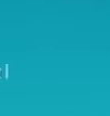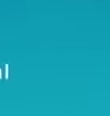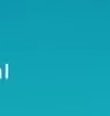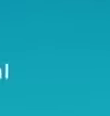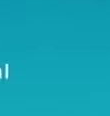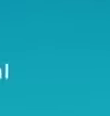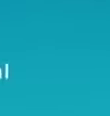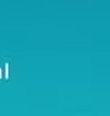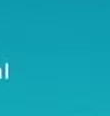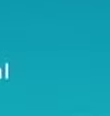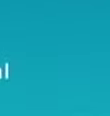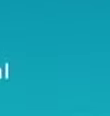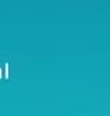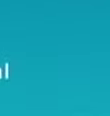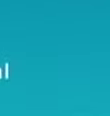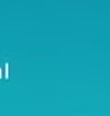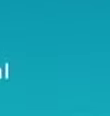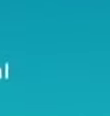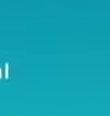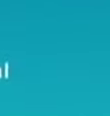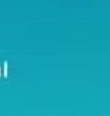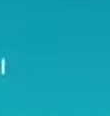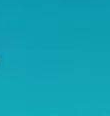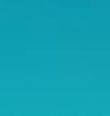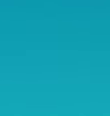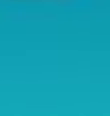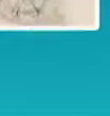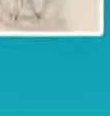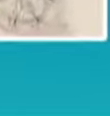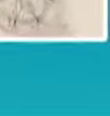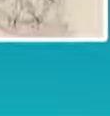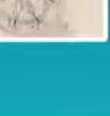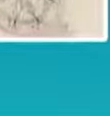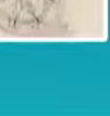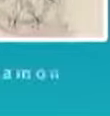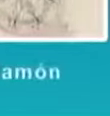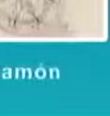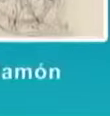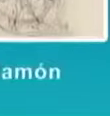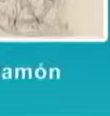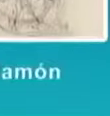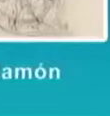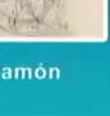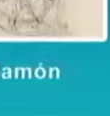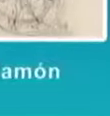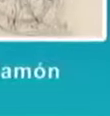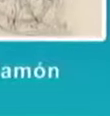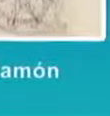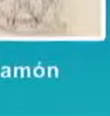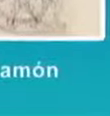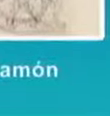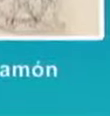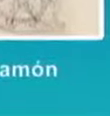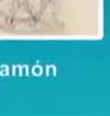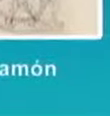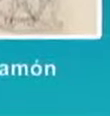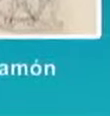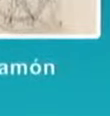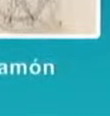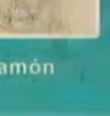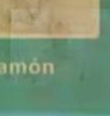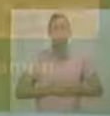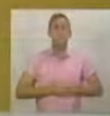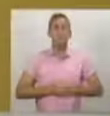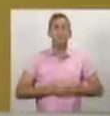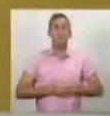Santiago Ramón y Cajal demostró la individualidad de cada neurona, con lo que dio más fuerza a la teoría celular y le concedió validez